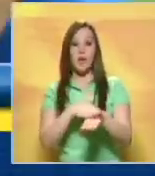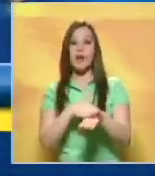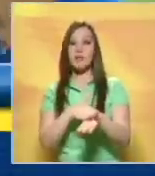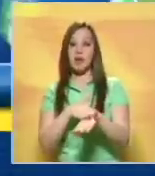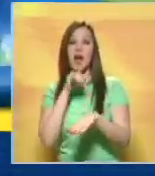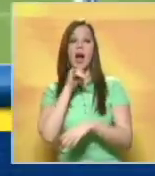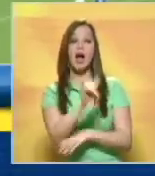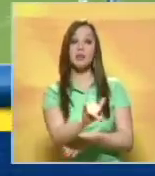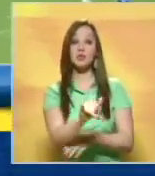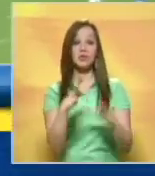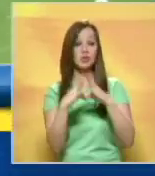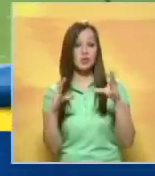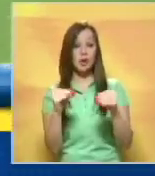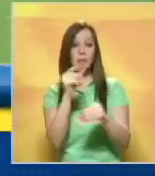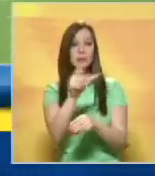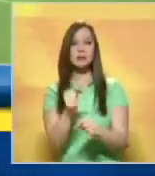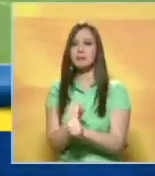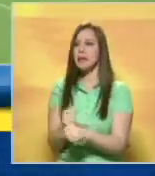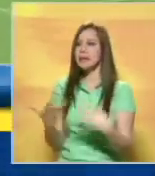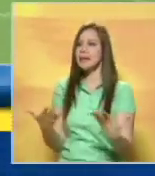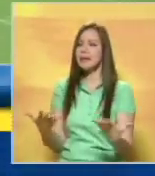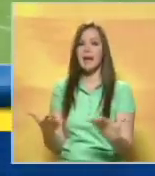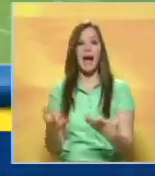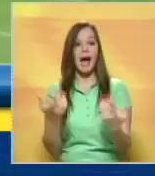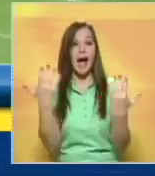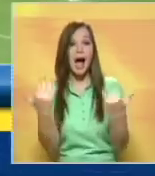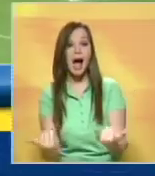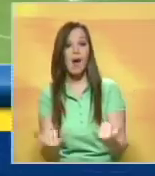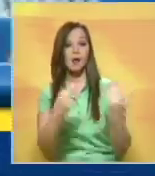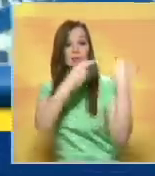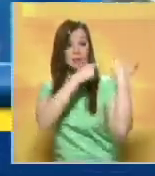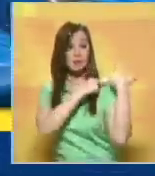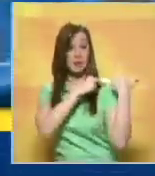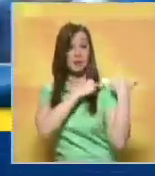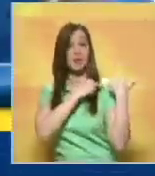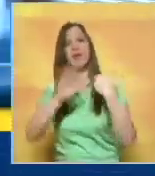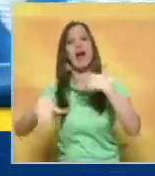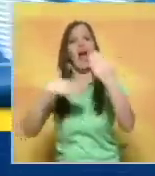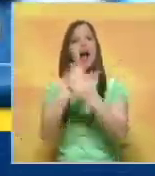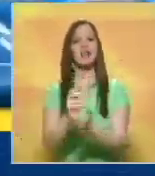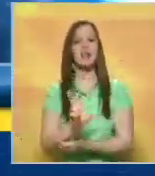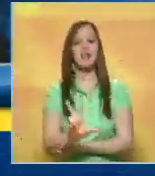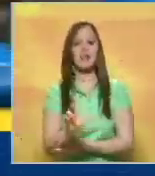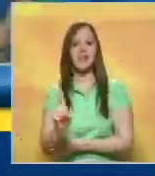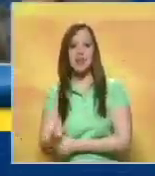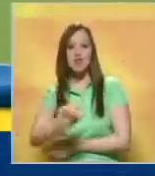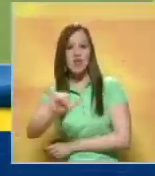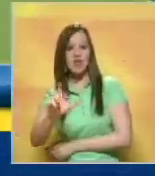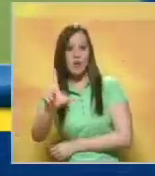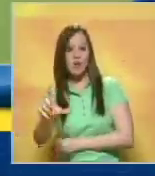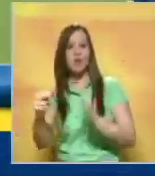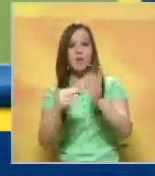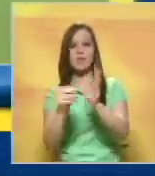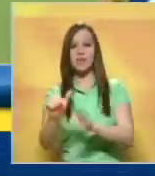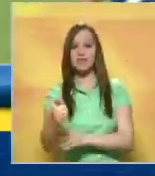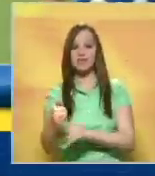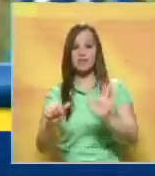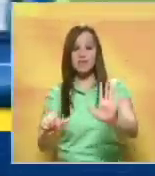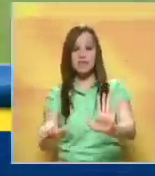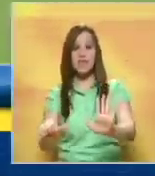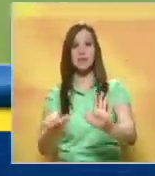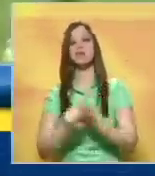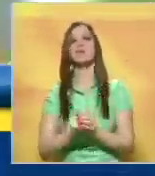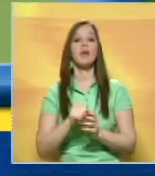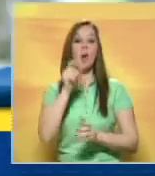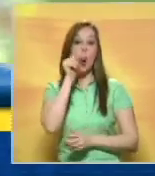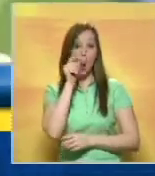lo que todos esperaban, pues Antonio Conte tomará las riendas de la selección azzurra hasta el 31 de julio de 2016. El estratega, que se encargará